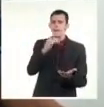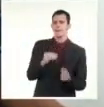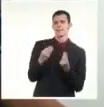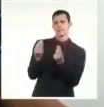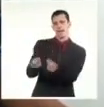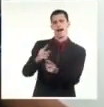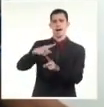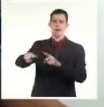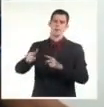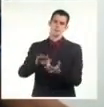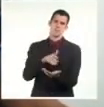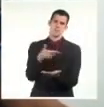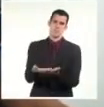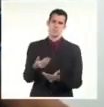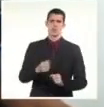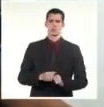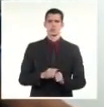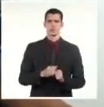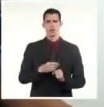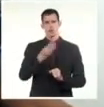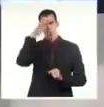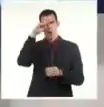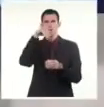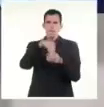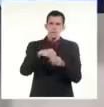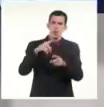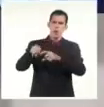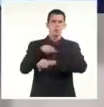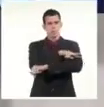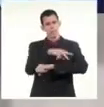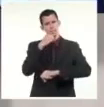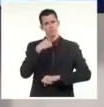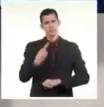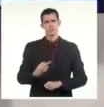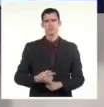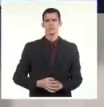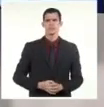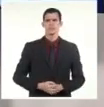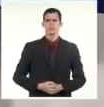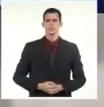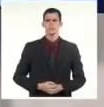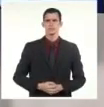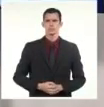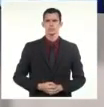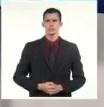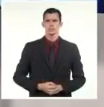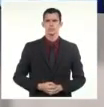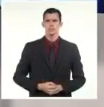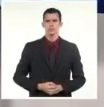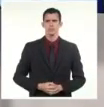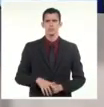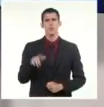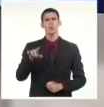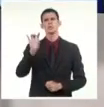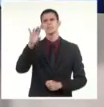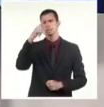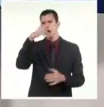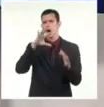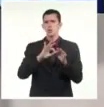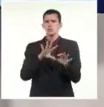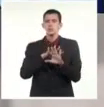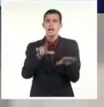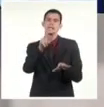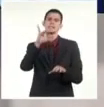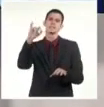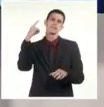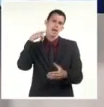y otros que se programan a nivel internacional. Y hoy, 15 de agosto, se cumplen 16 años de la